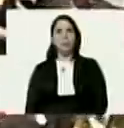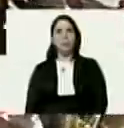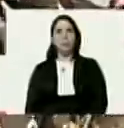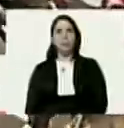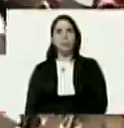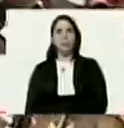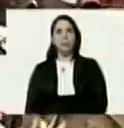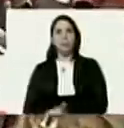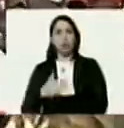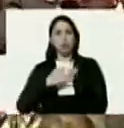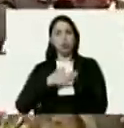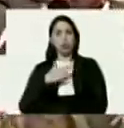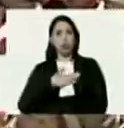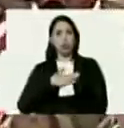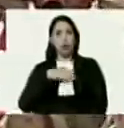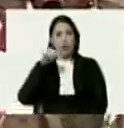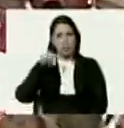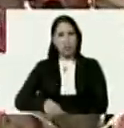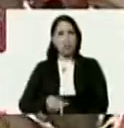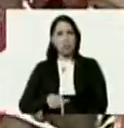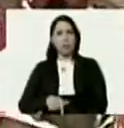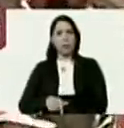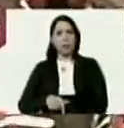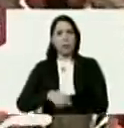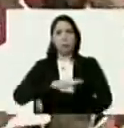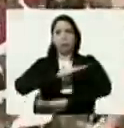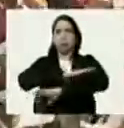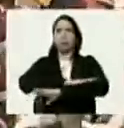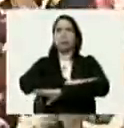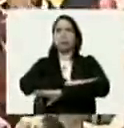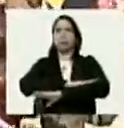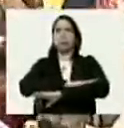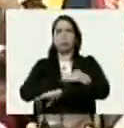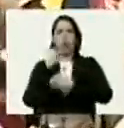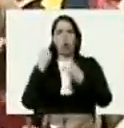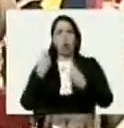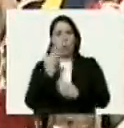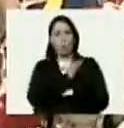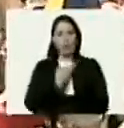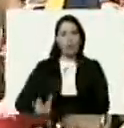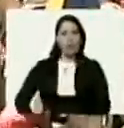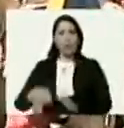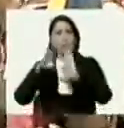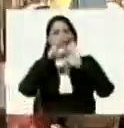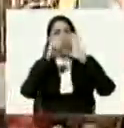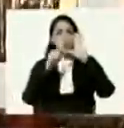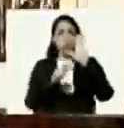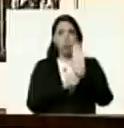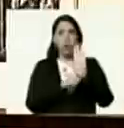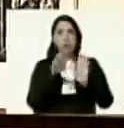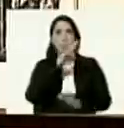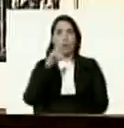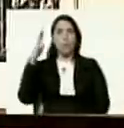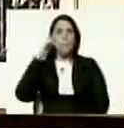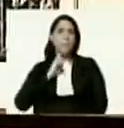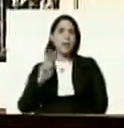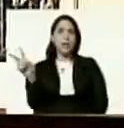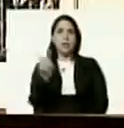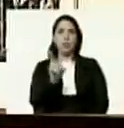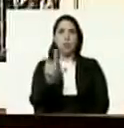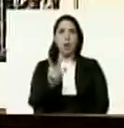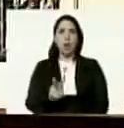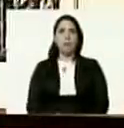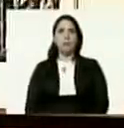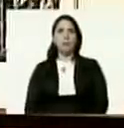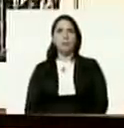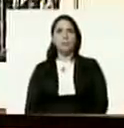Si yo estoy aquí parado como presidente constitucional de la República Bolivariana de